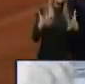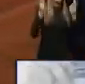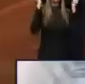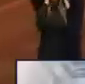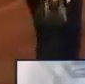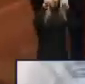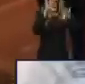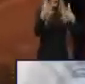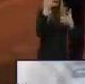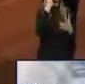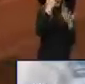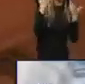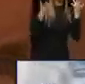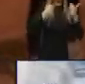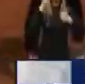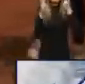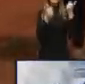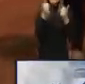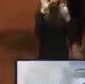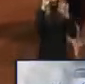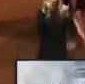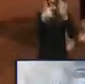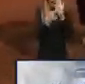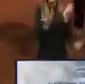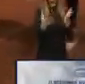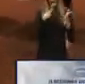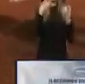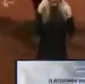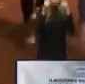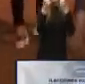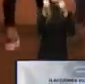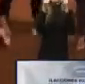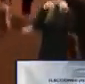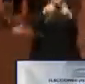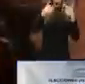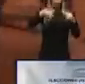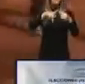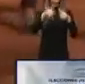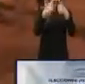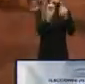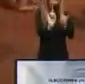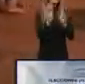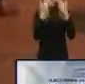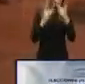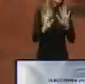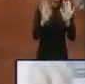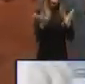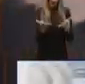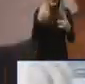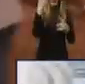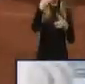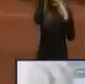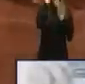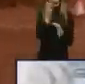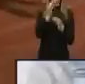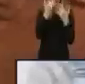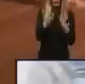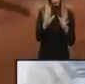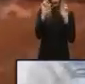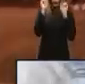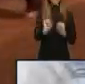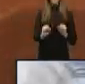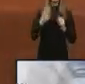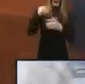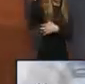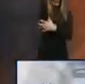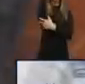todavía quedan dudas de qué es lo que van a hacer acá en este lugar, pero mientras tanto todos decidieron ya alzar la bandera